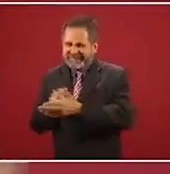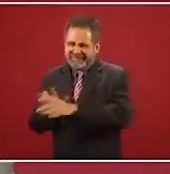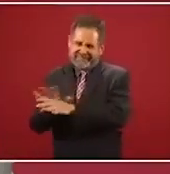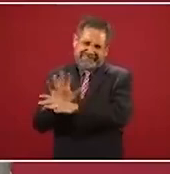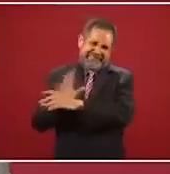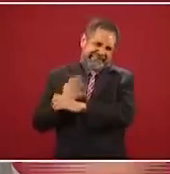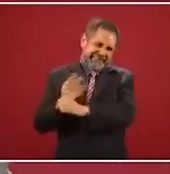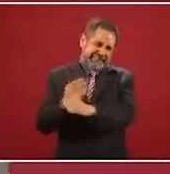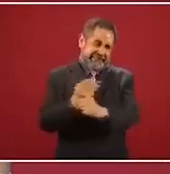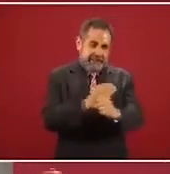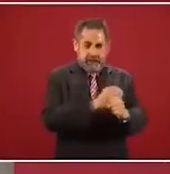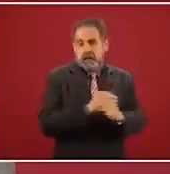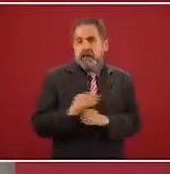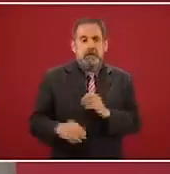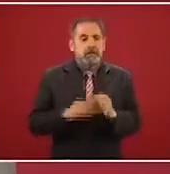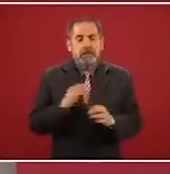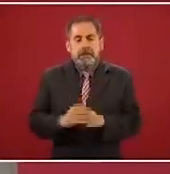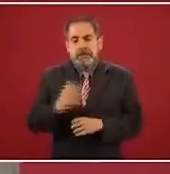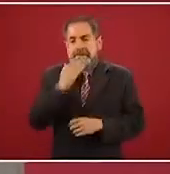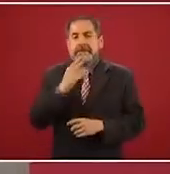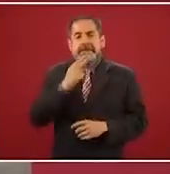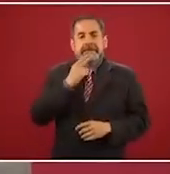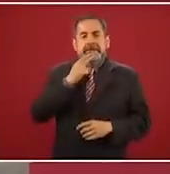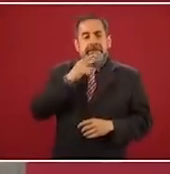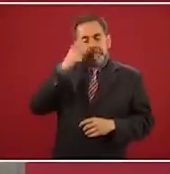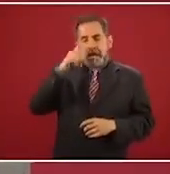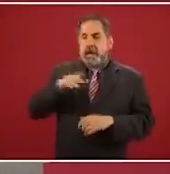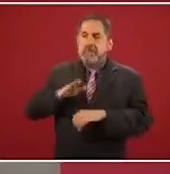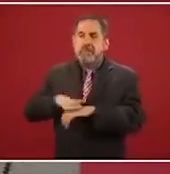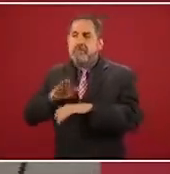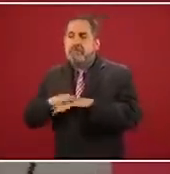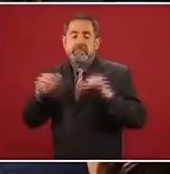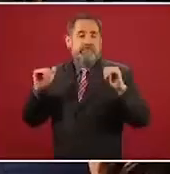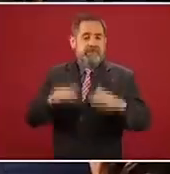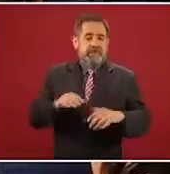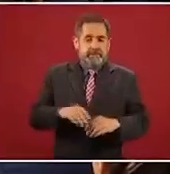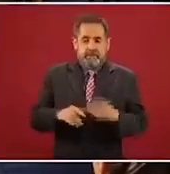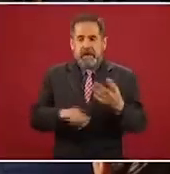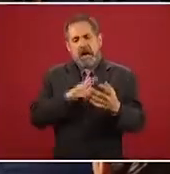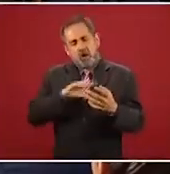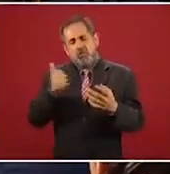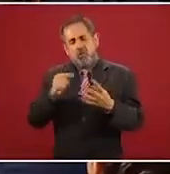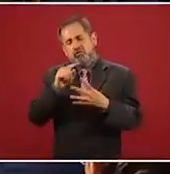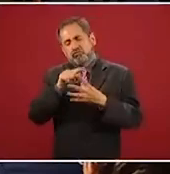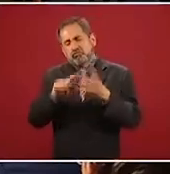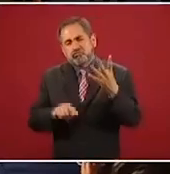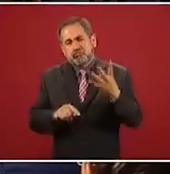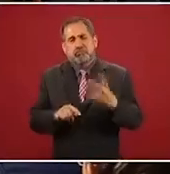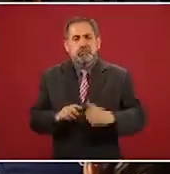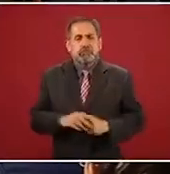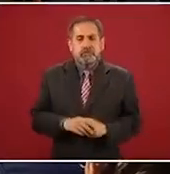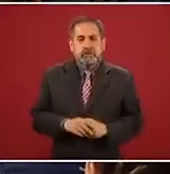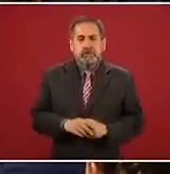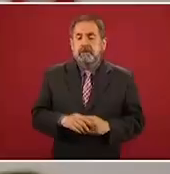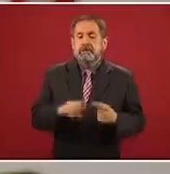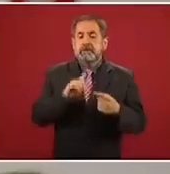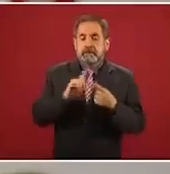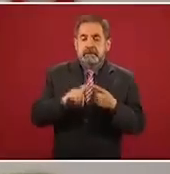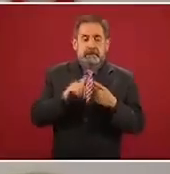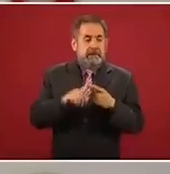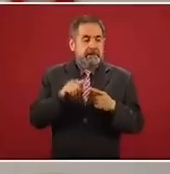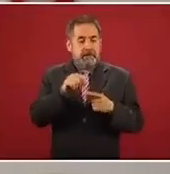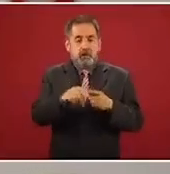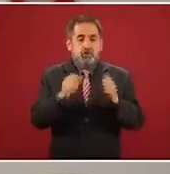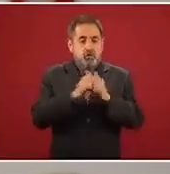poder convocar la vinculación social. Hay otros elementos: la recuperación del espacio público a